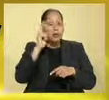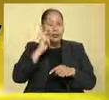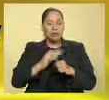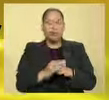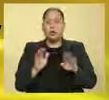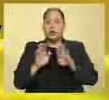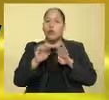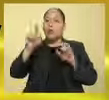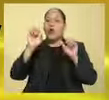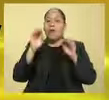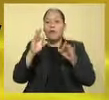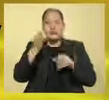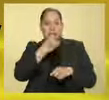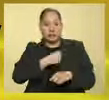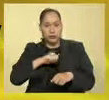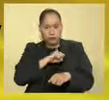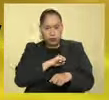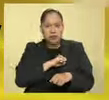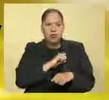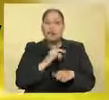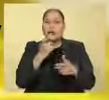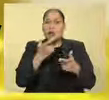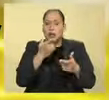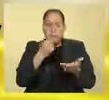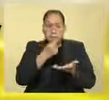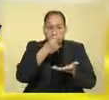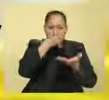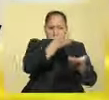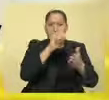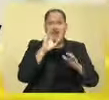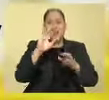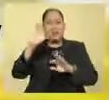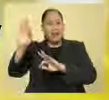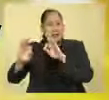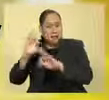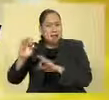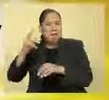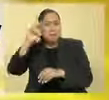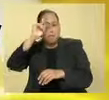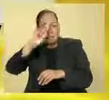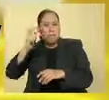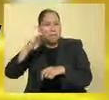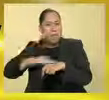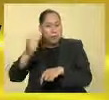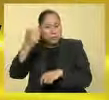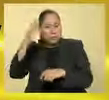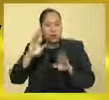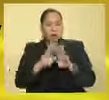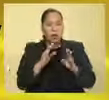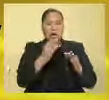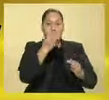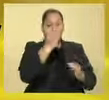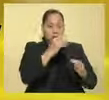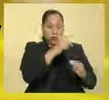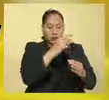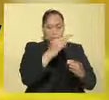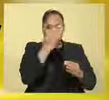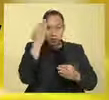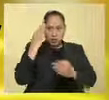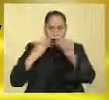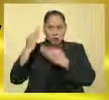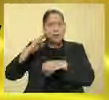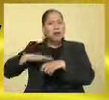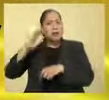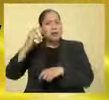la Secretaría de Salud está gastando para el tratamiento, porque es un problema que va creciendo y que a final de cuentas nos sale más caro. No, claro.